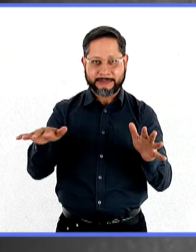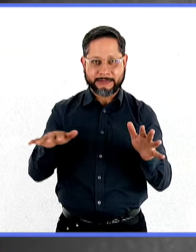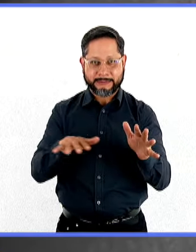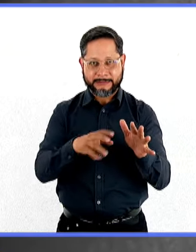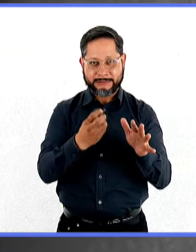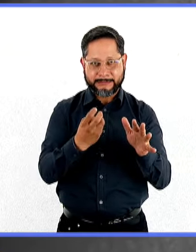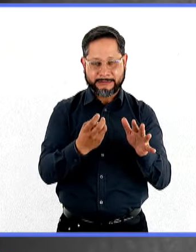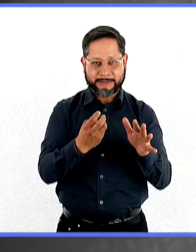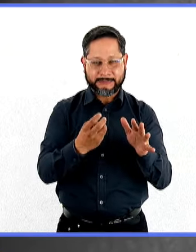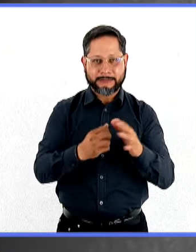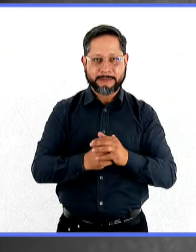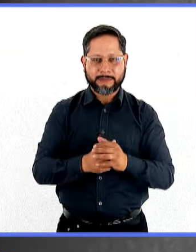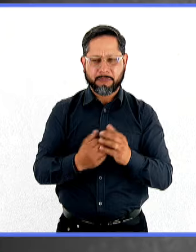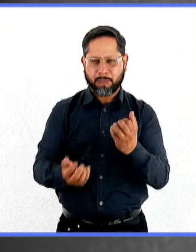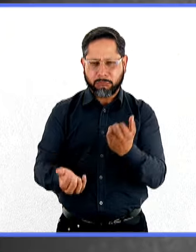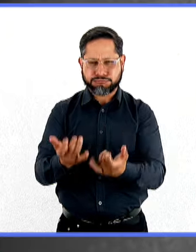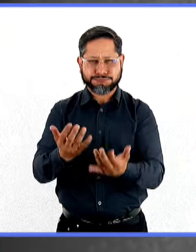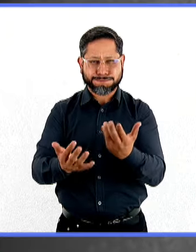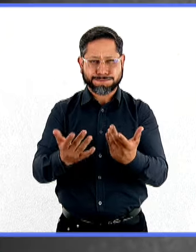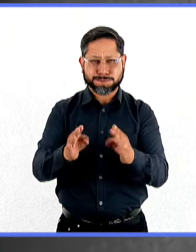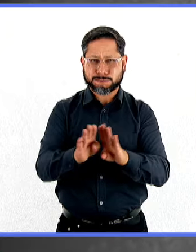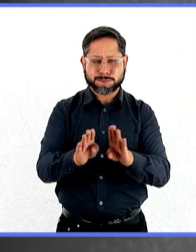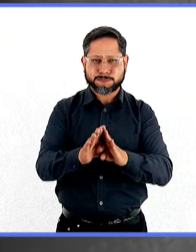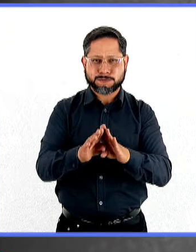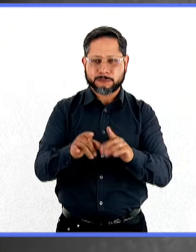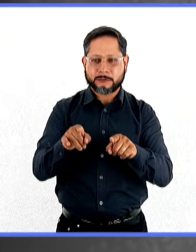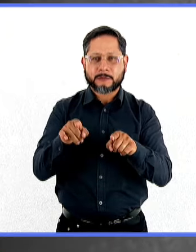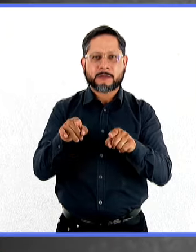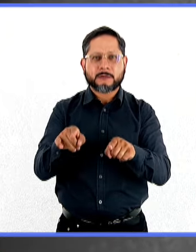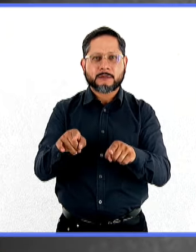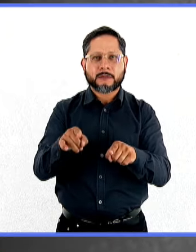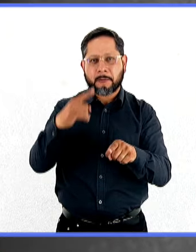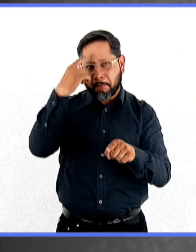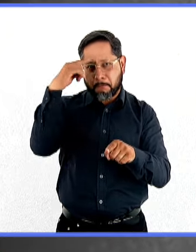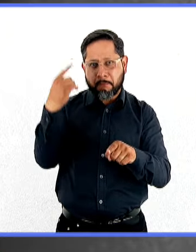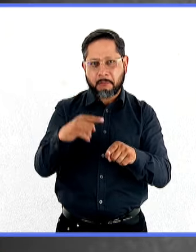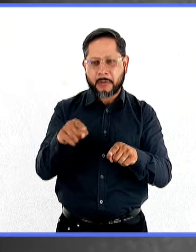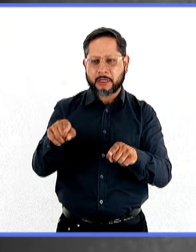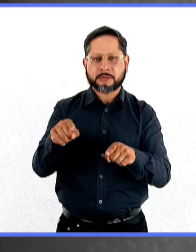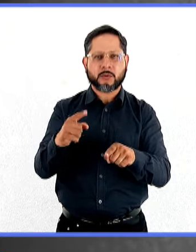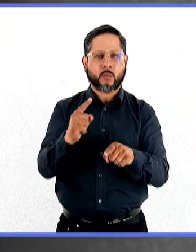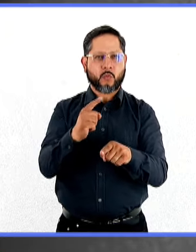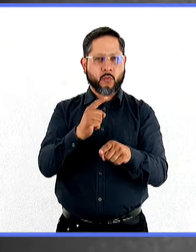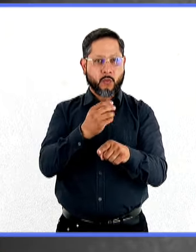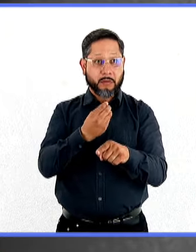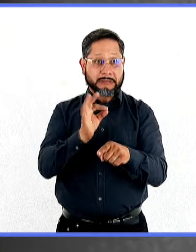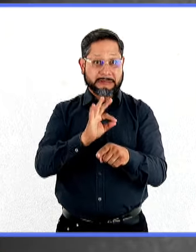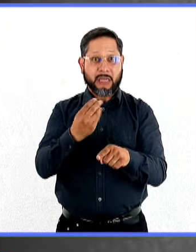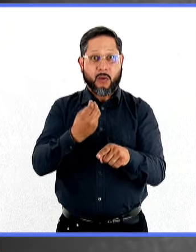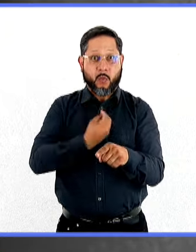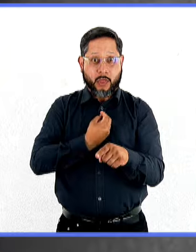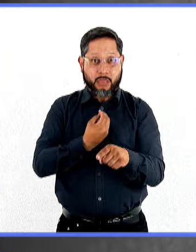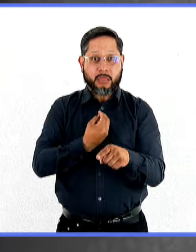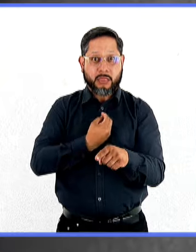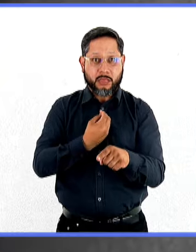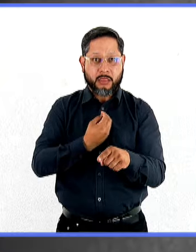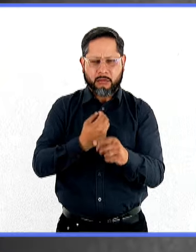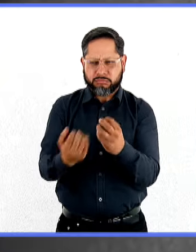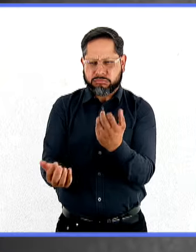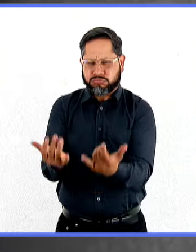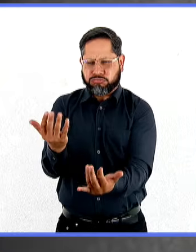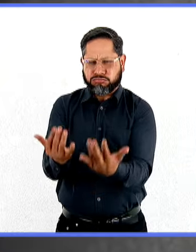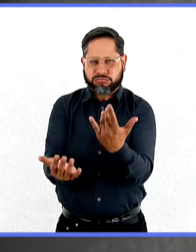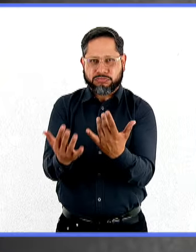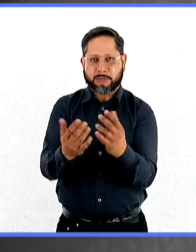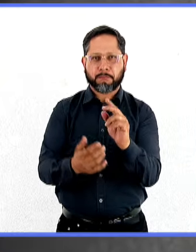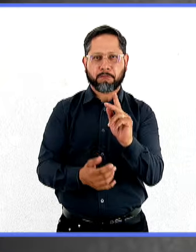asociada a estos incendios que tienen adaptaciones para adaptarse a este fuego cortezas muy gruesas Generalmente son los bosques de